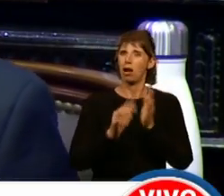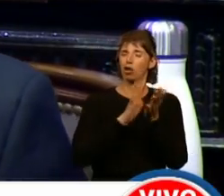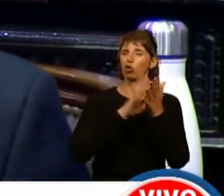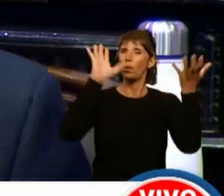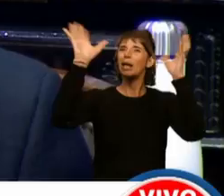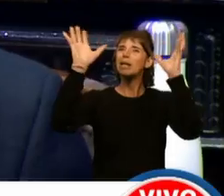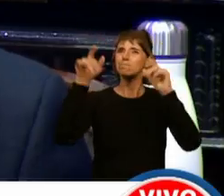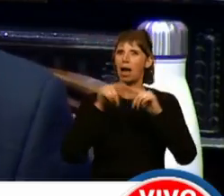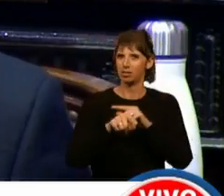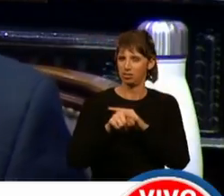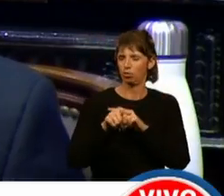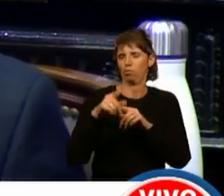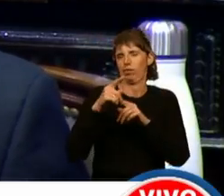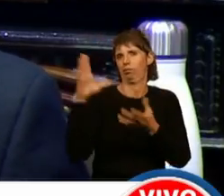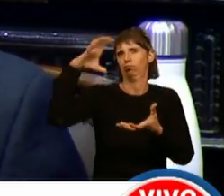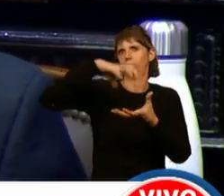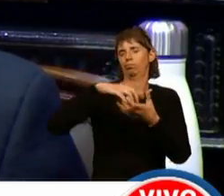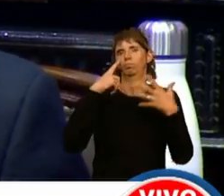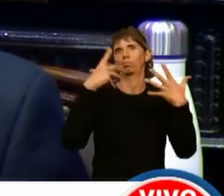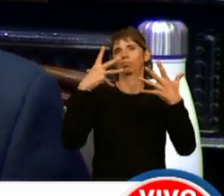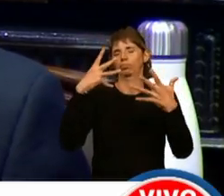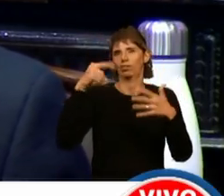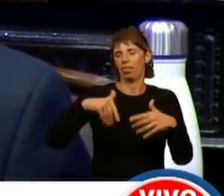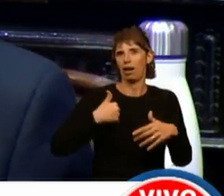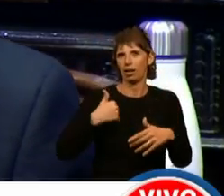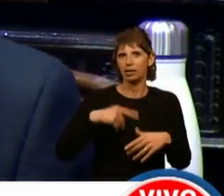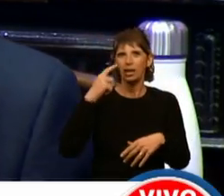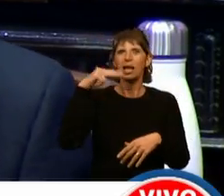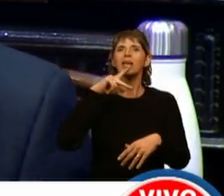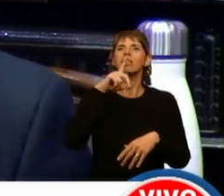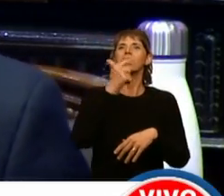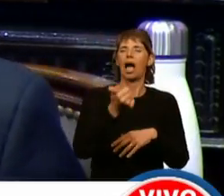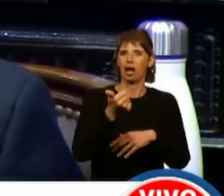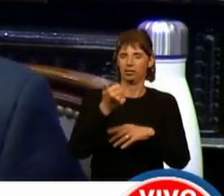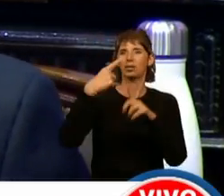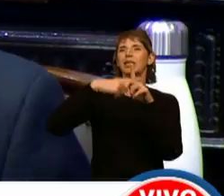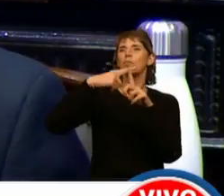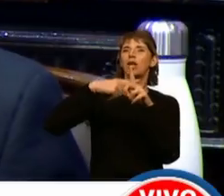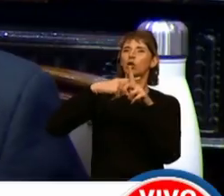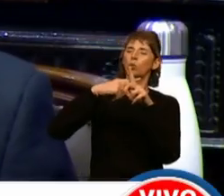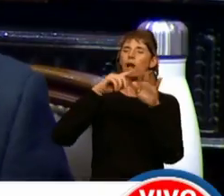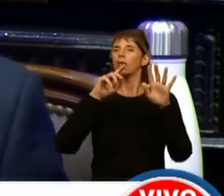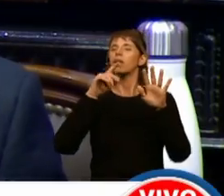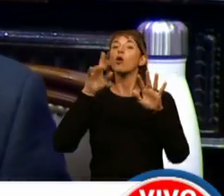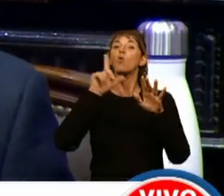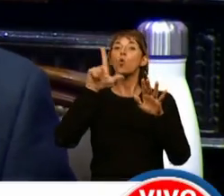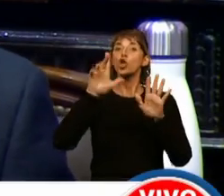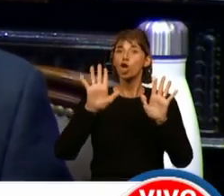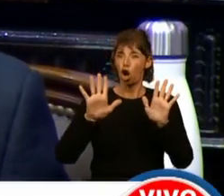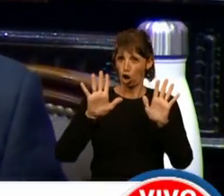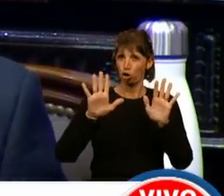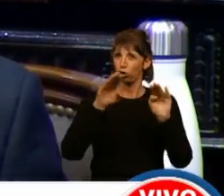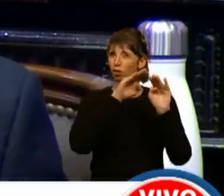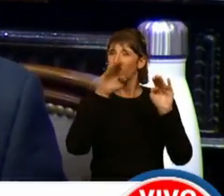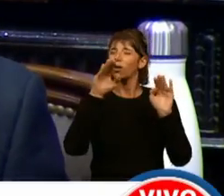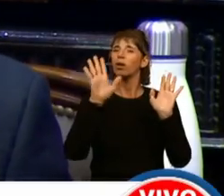una de las instituciones más prestigiosas la república argentina del inta temperaturas medias de julio donde se puede ver